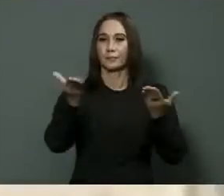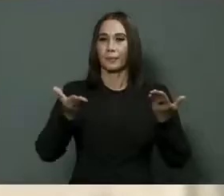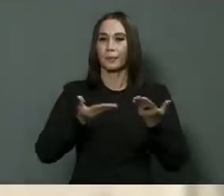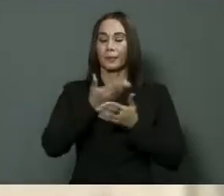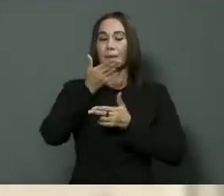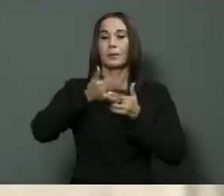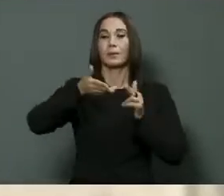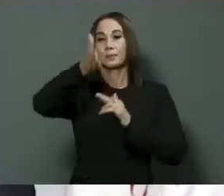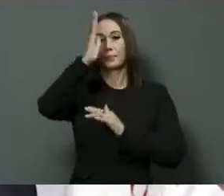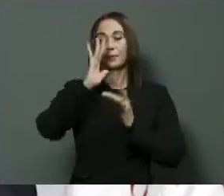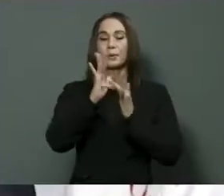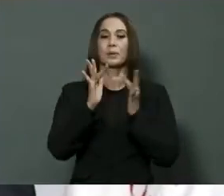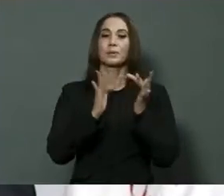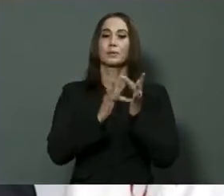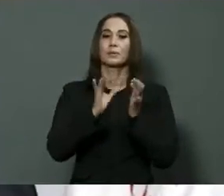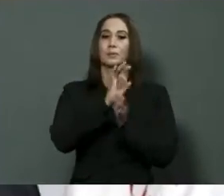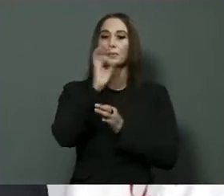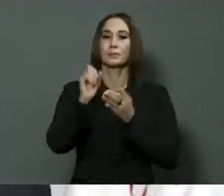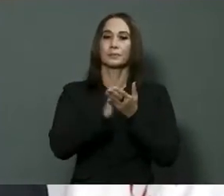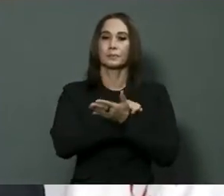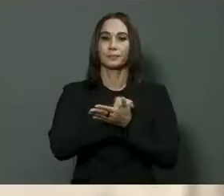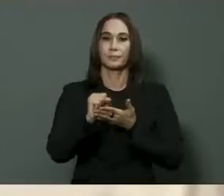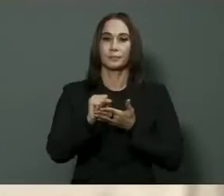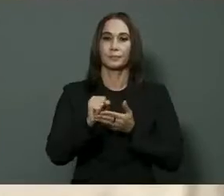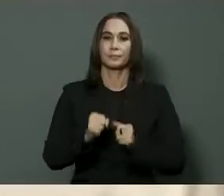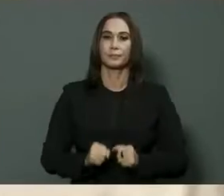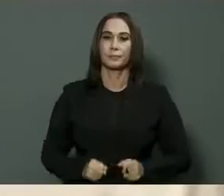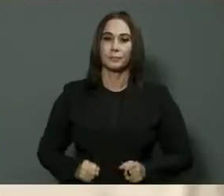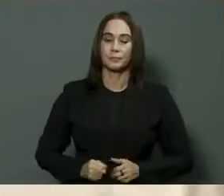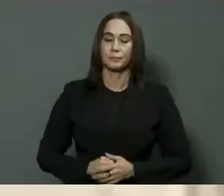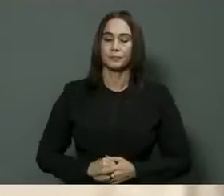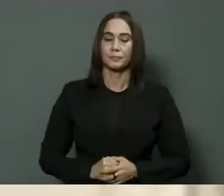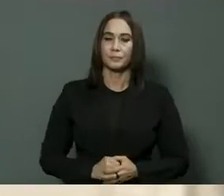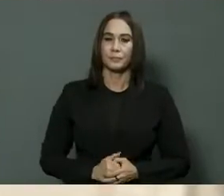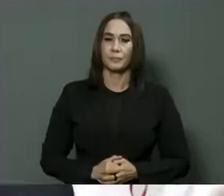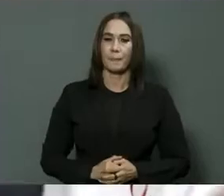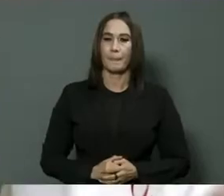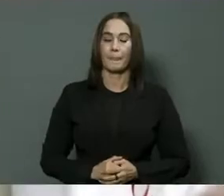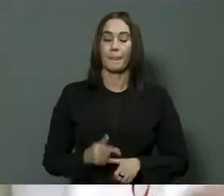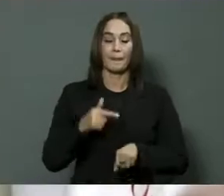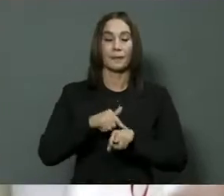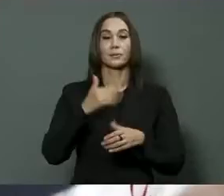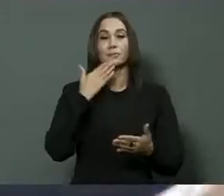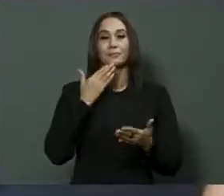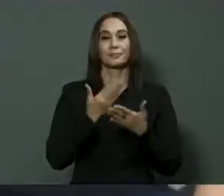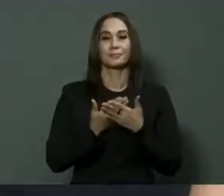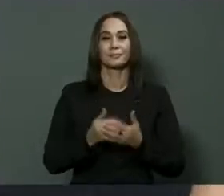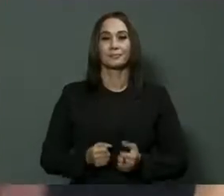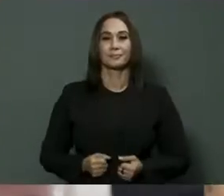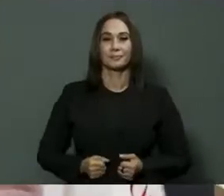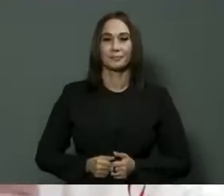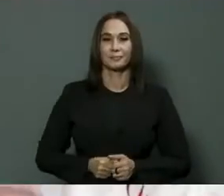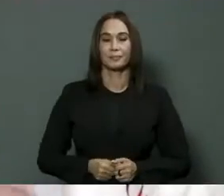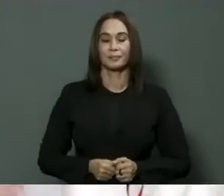el nombre del Padre y del Hijo y del Espíritu Santo. Enhorabuena.